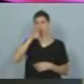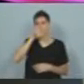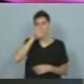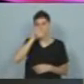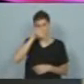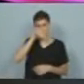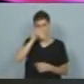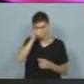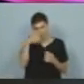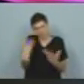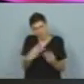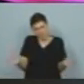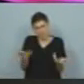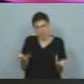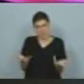¿La querés terminar?